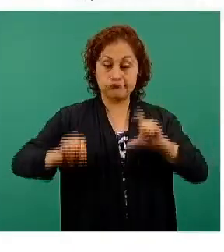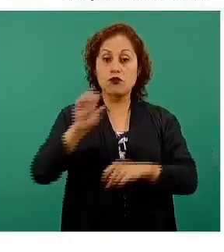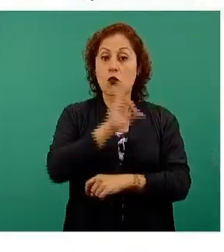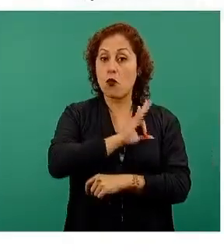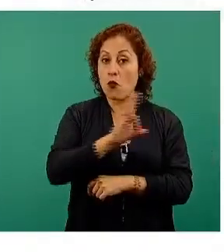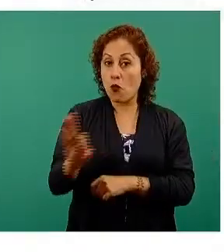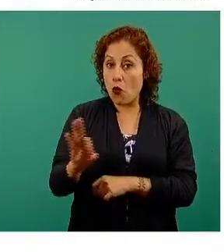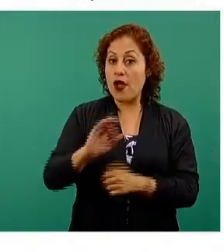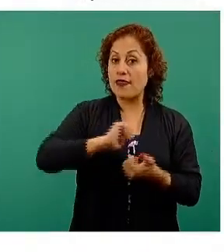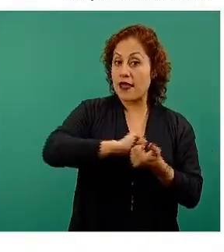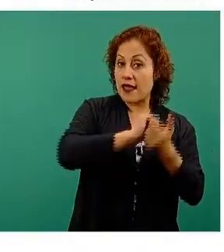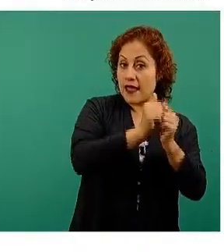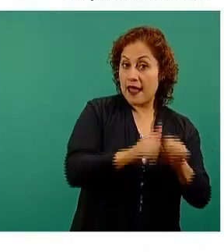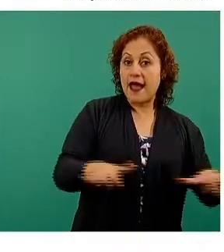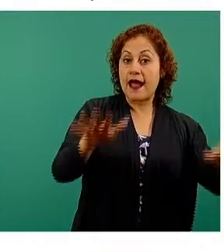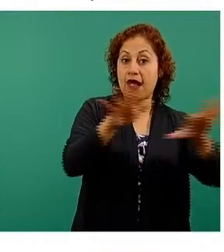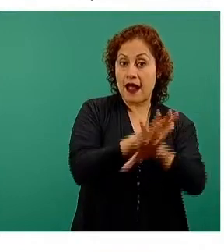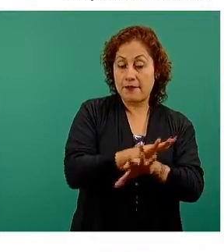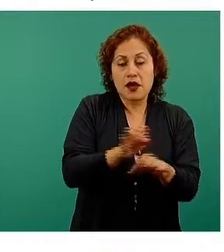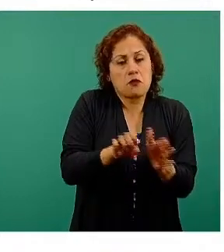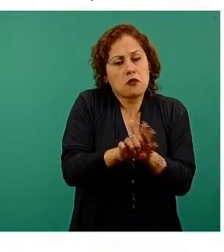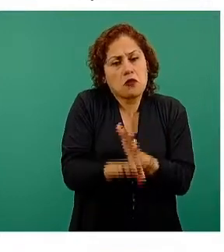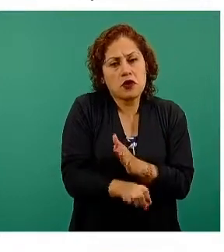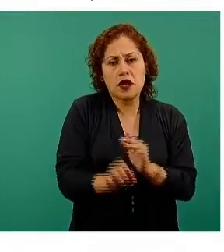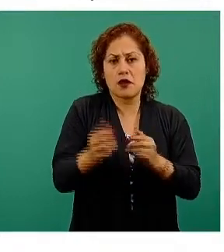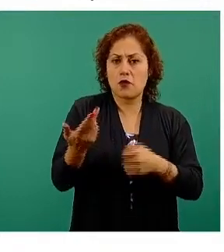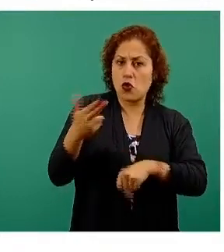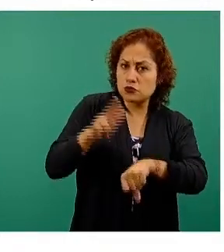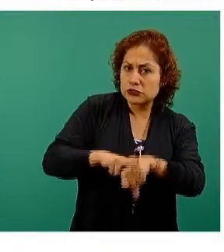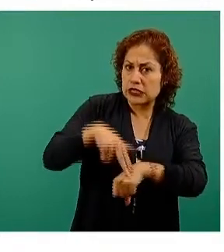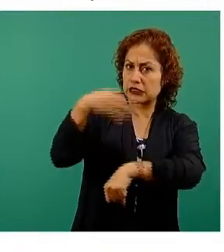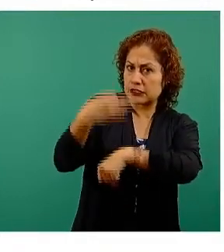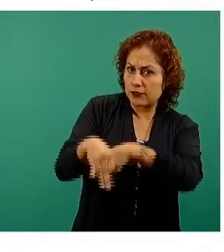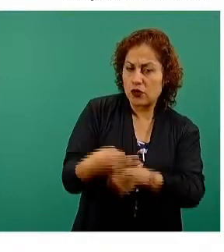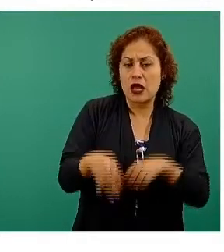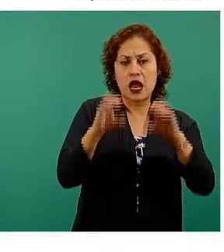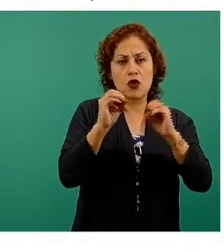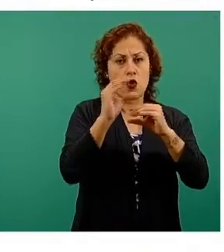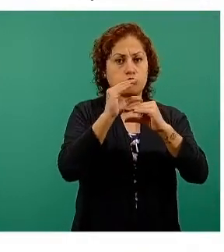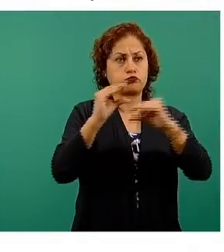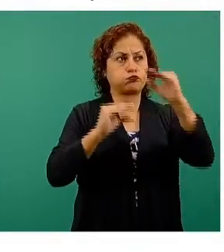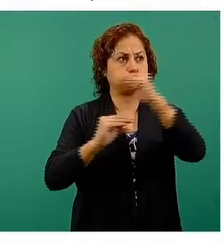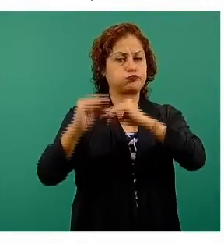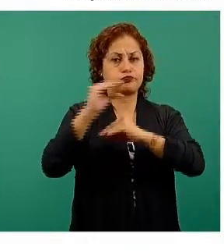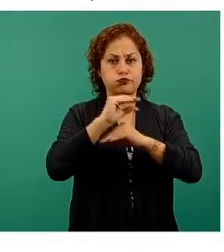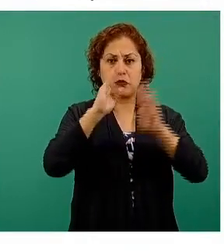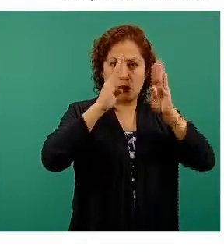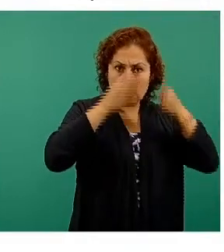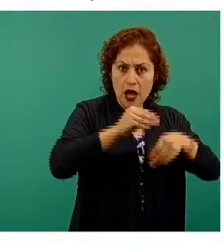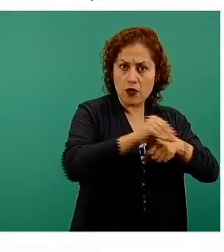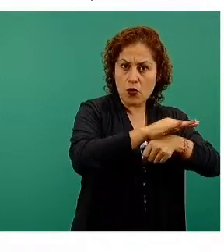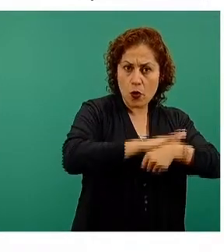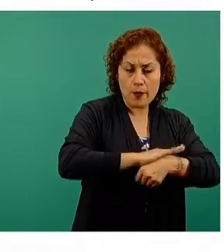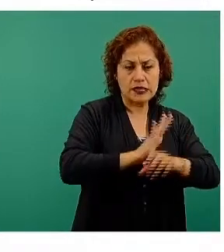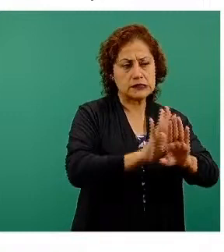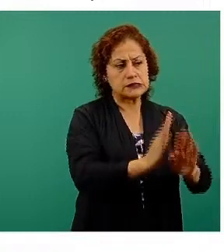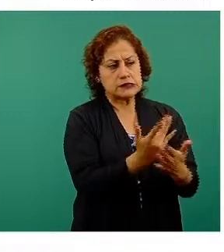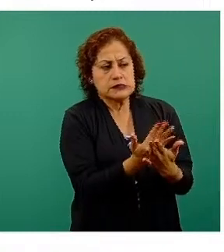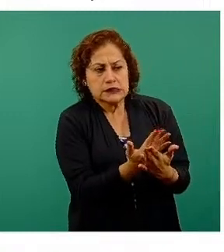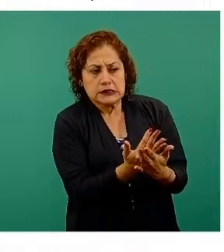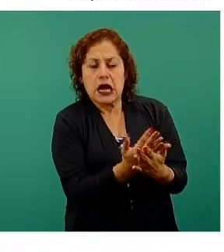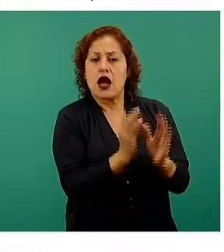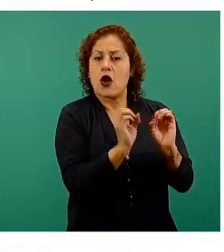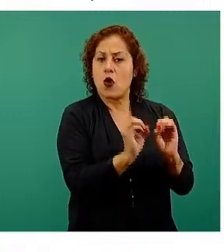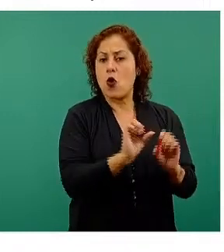de reconvertir ciertas áreas para atención no COVID, otras mantenerlas como COVID, posiblemente mantener mucho de las